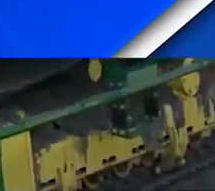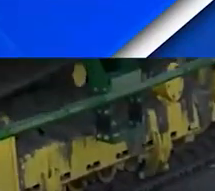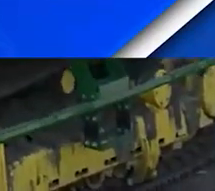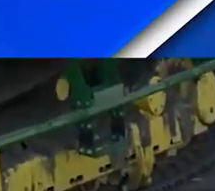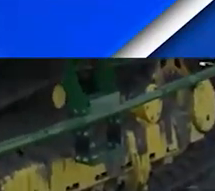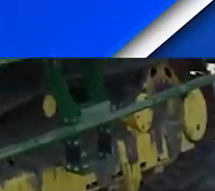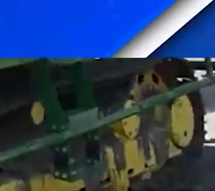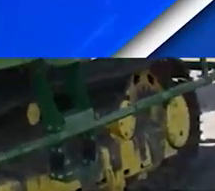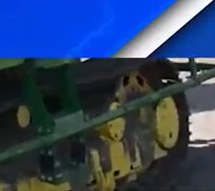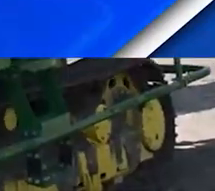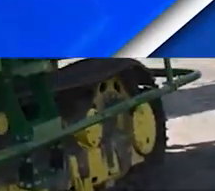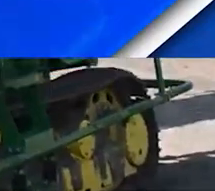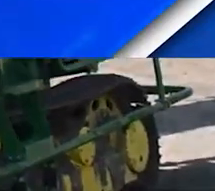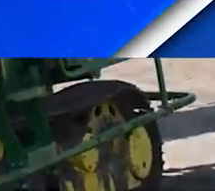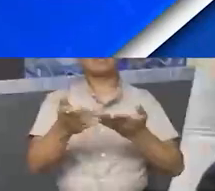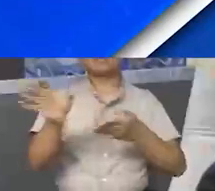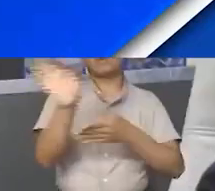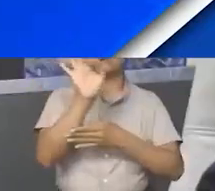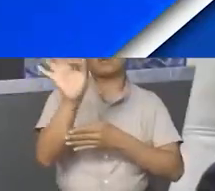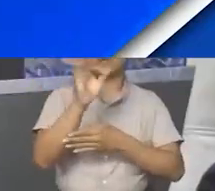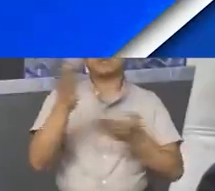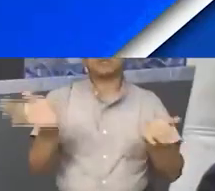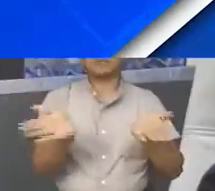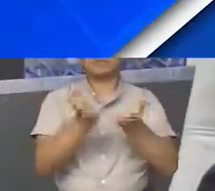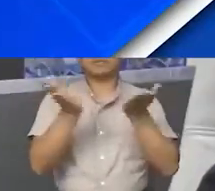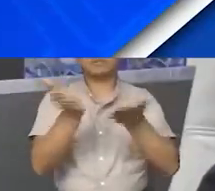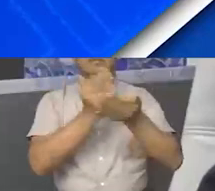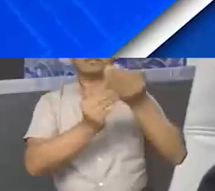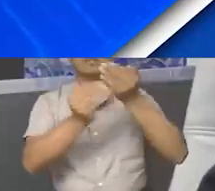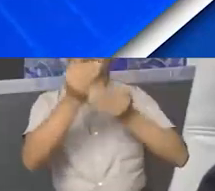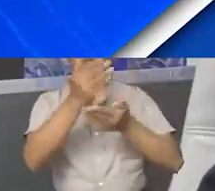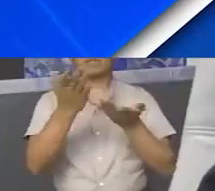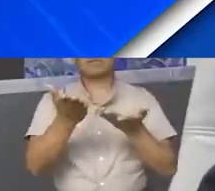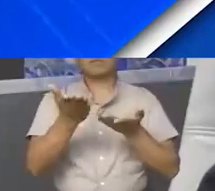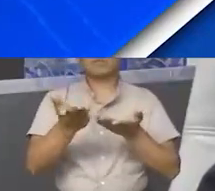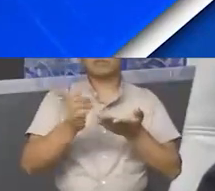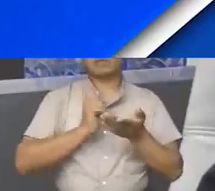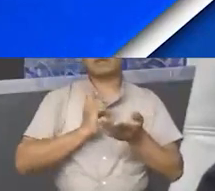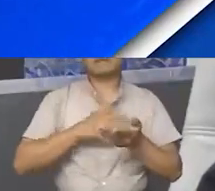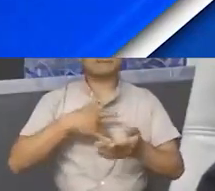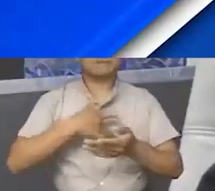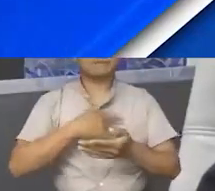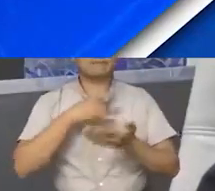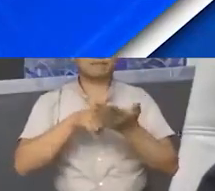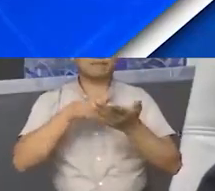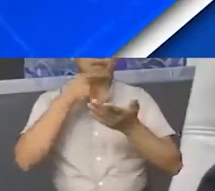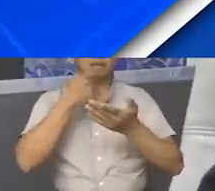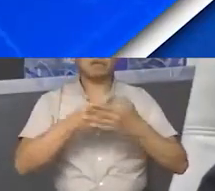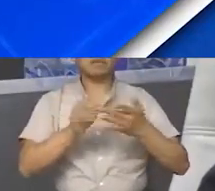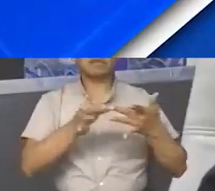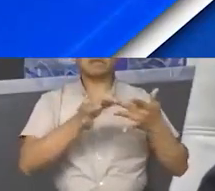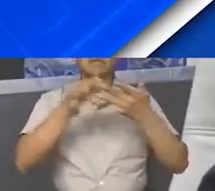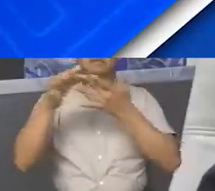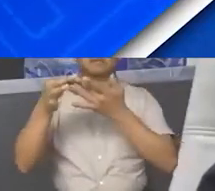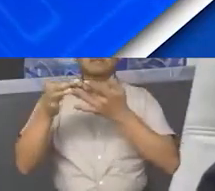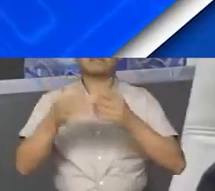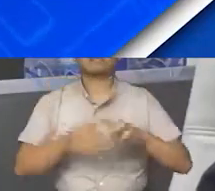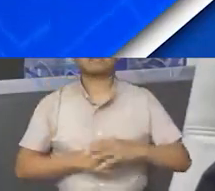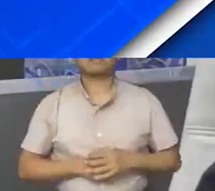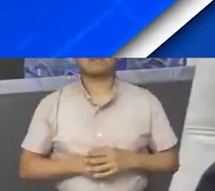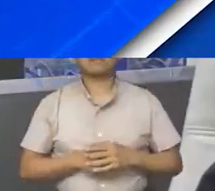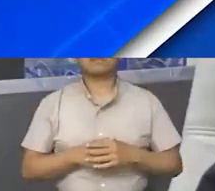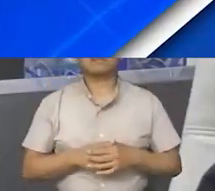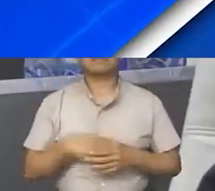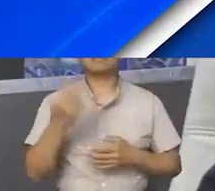otros edulcorantes, y promover el aumento de la demanda de azúcar, especialmente